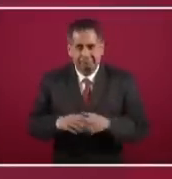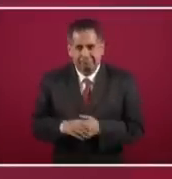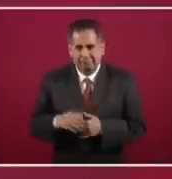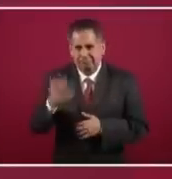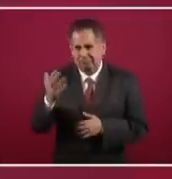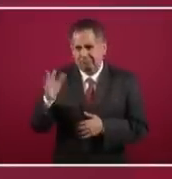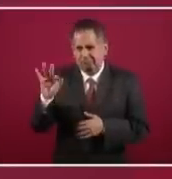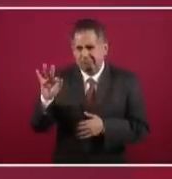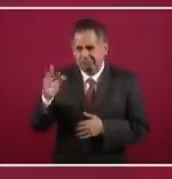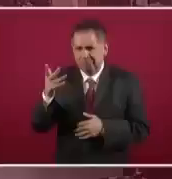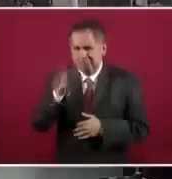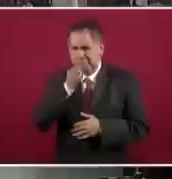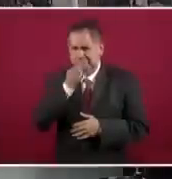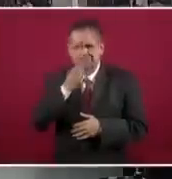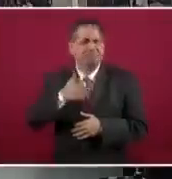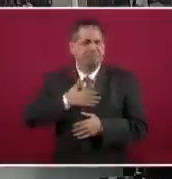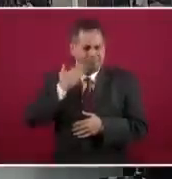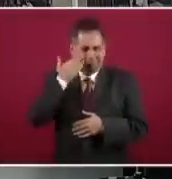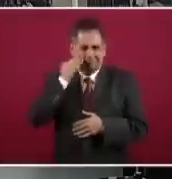50 minutos.